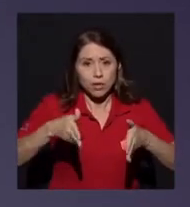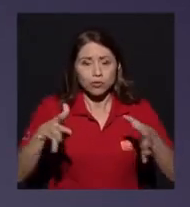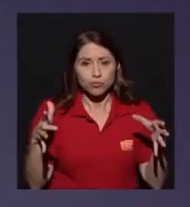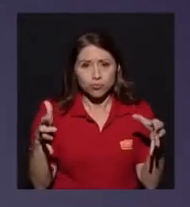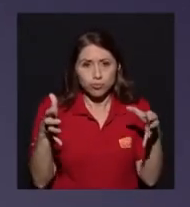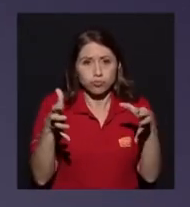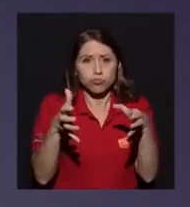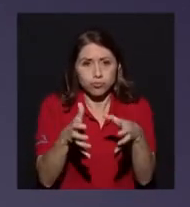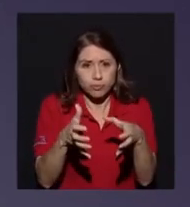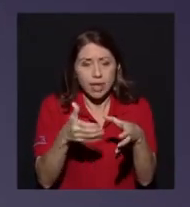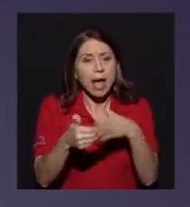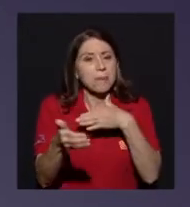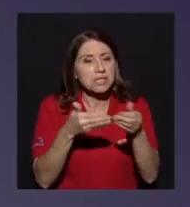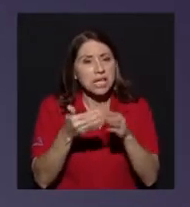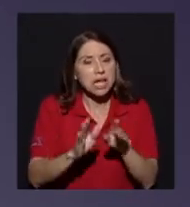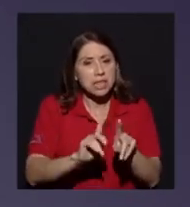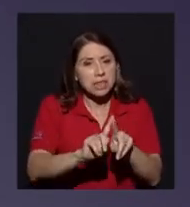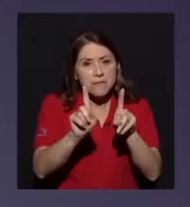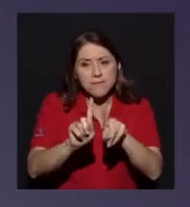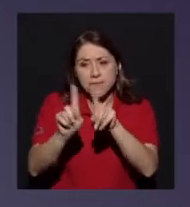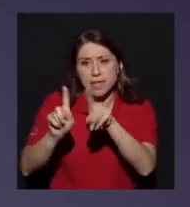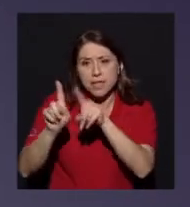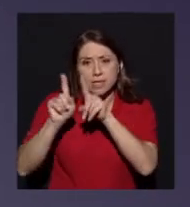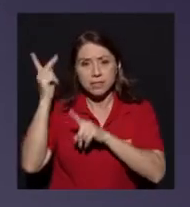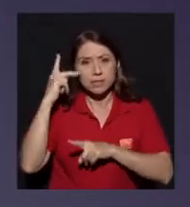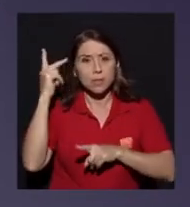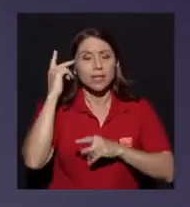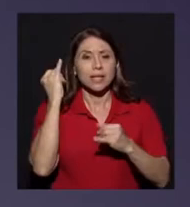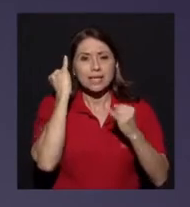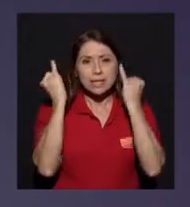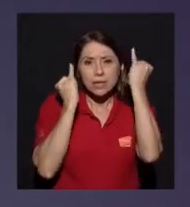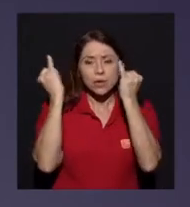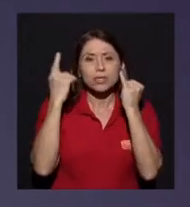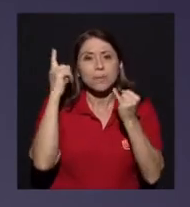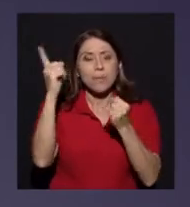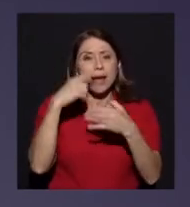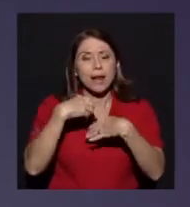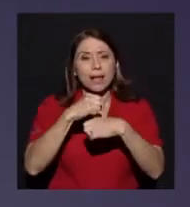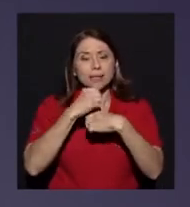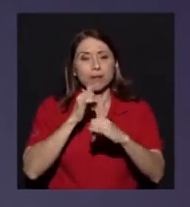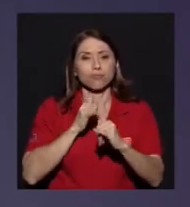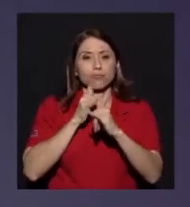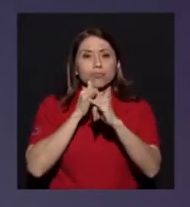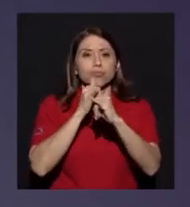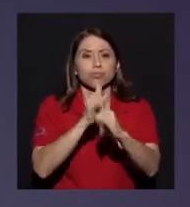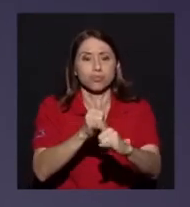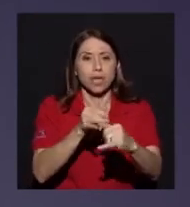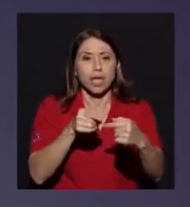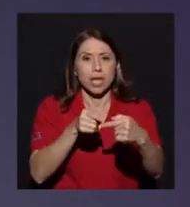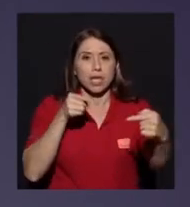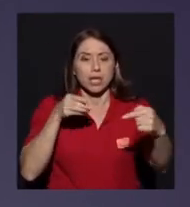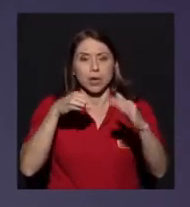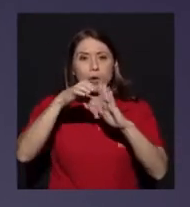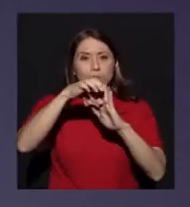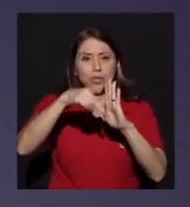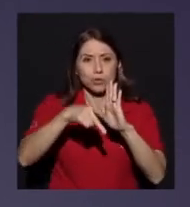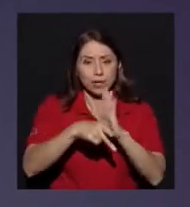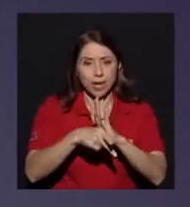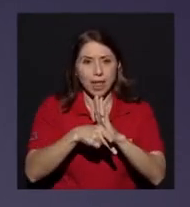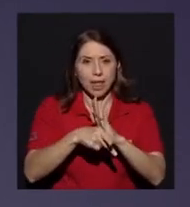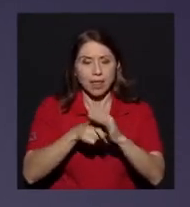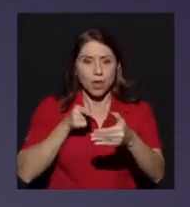unieron a pesar de sus diferencias políticas e ideológicas para presentar una acción de inconstitucionalidad contra